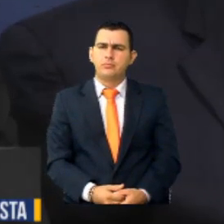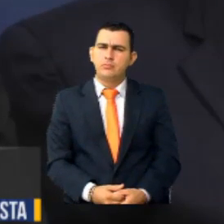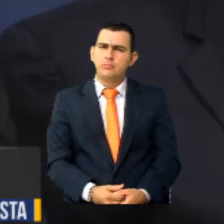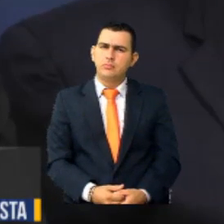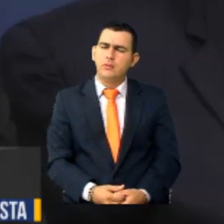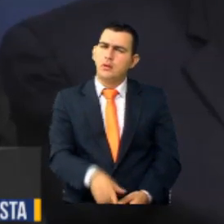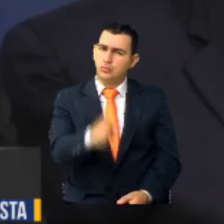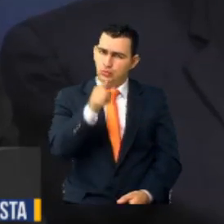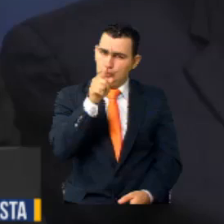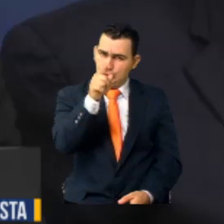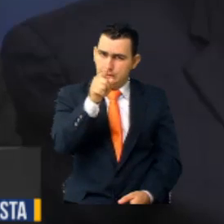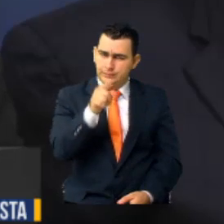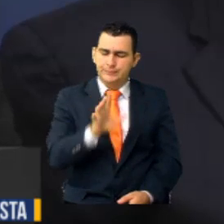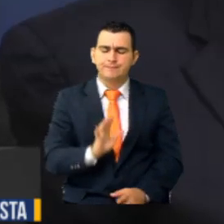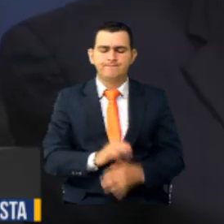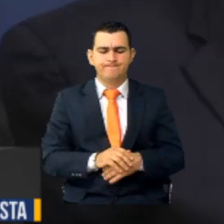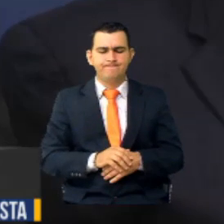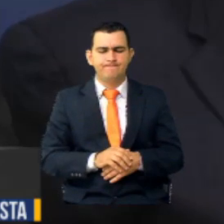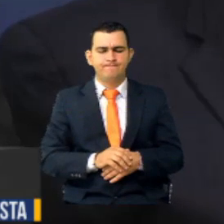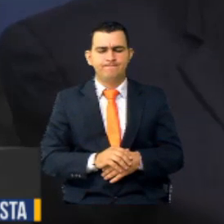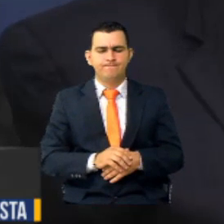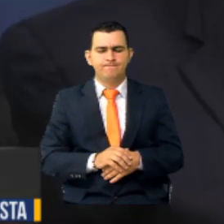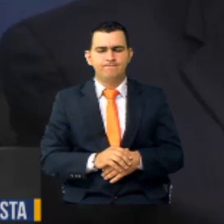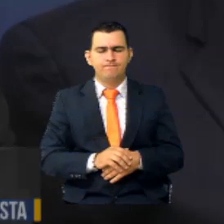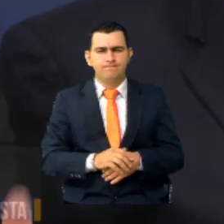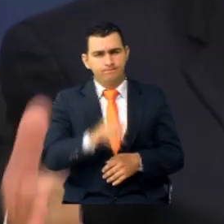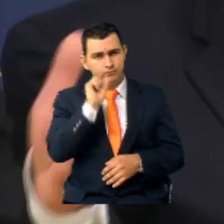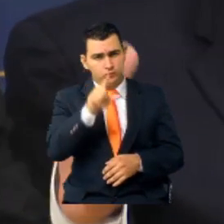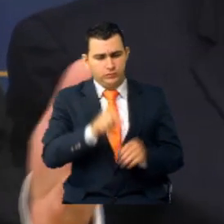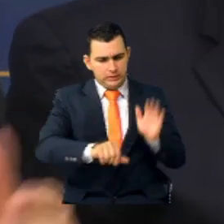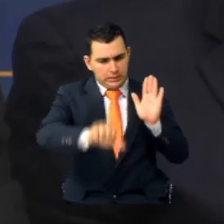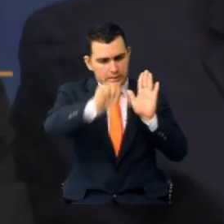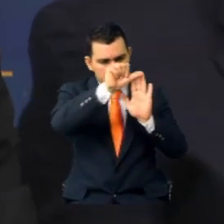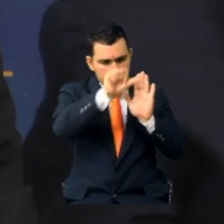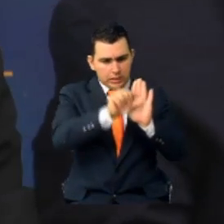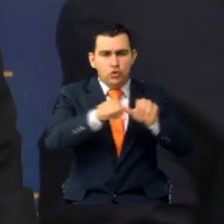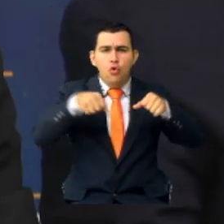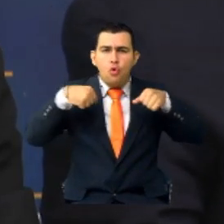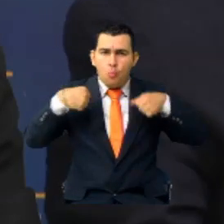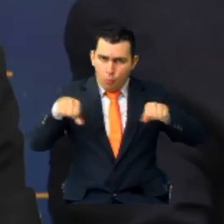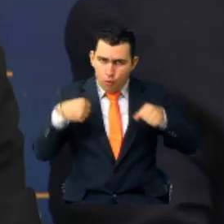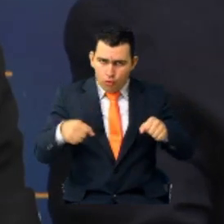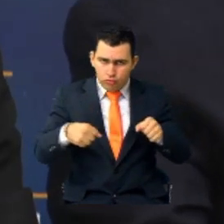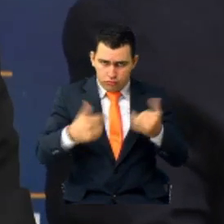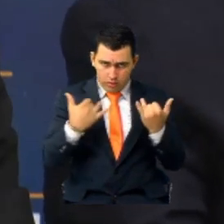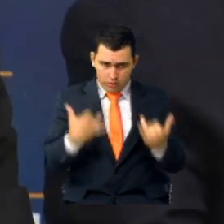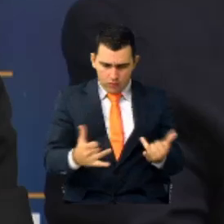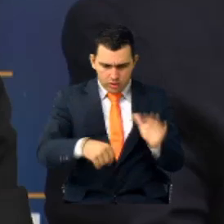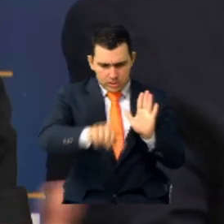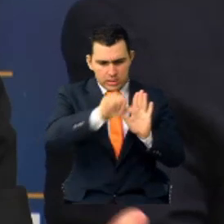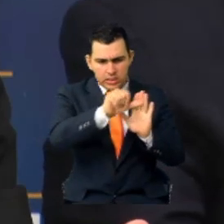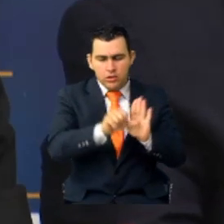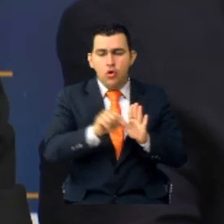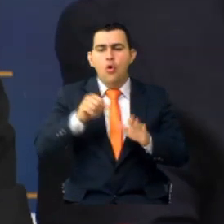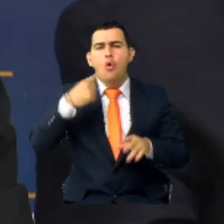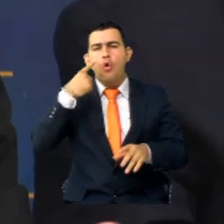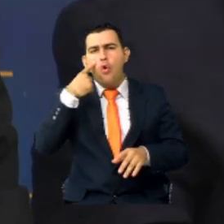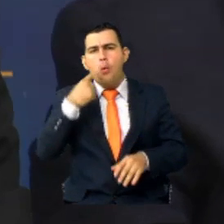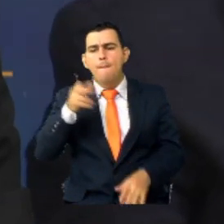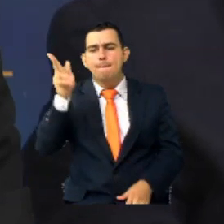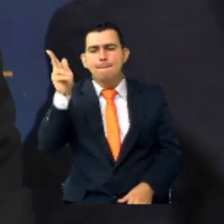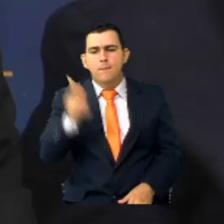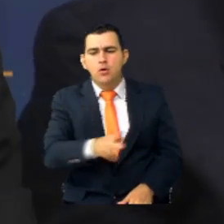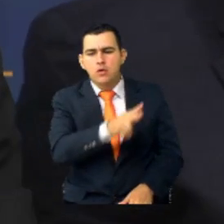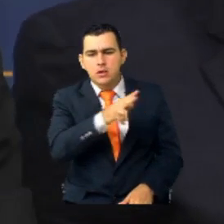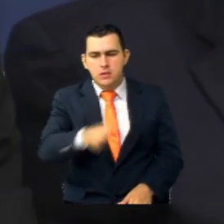¿Mantendría usted, doctor Darío, los decretos de movilidad existentes actualmente que contemplan las restricciones